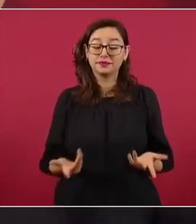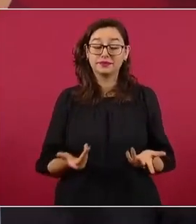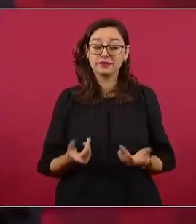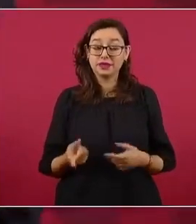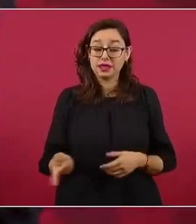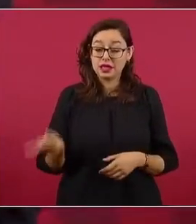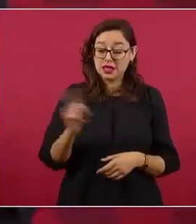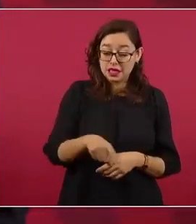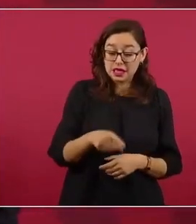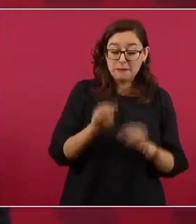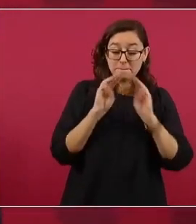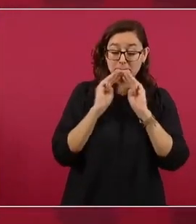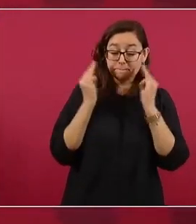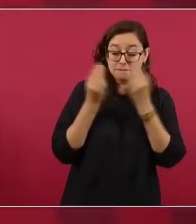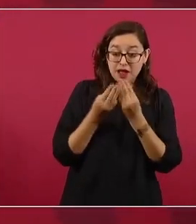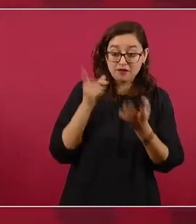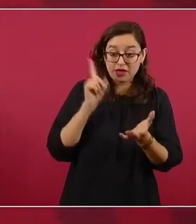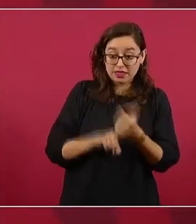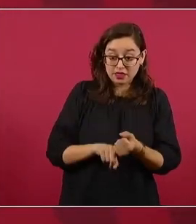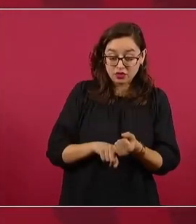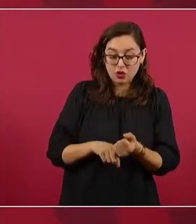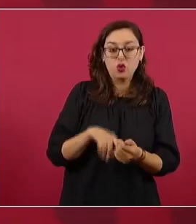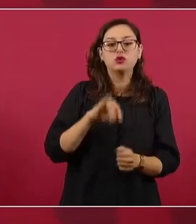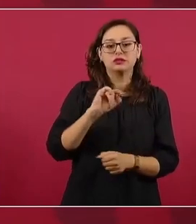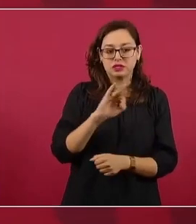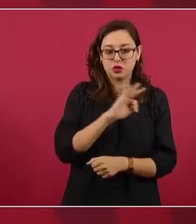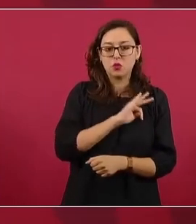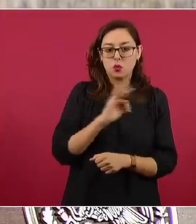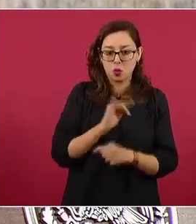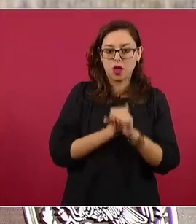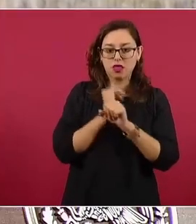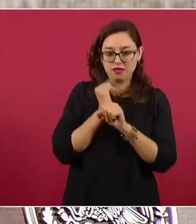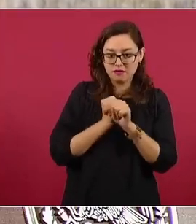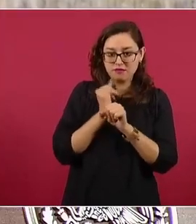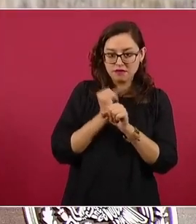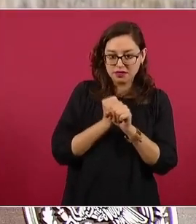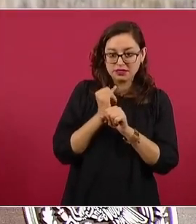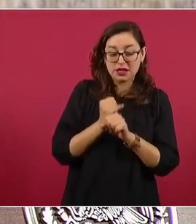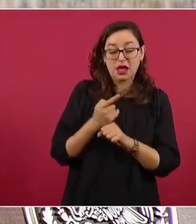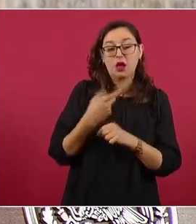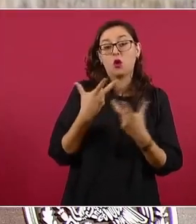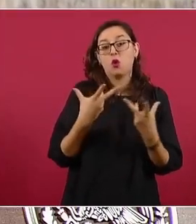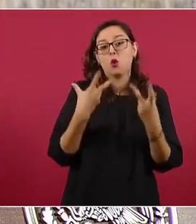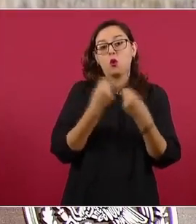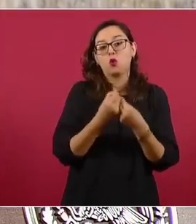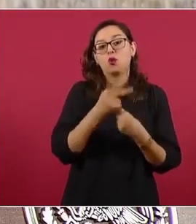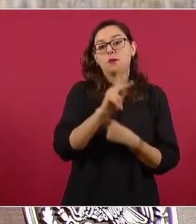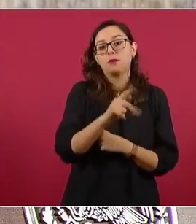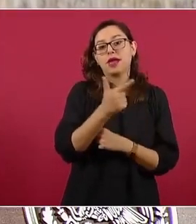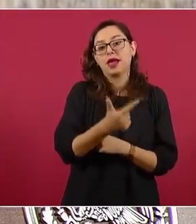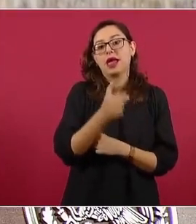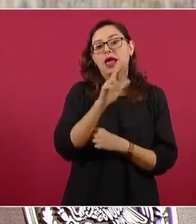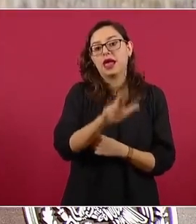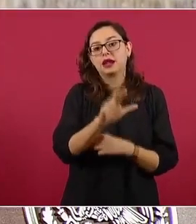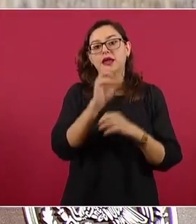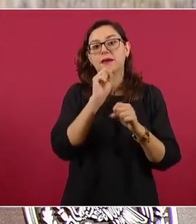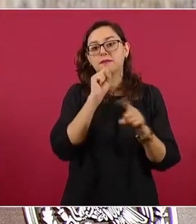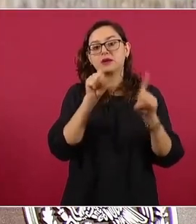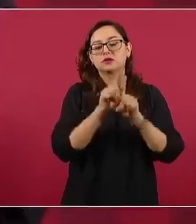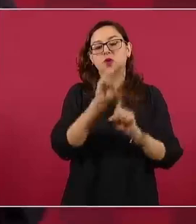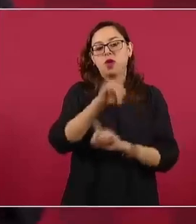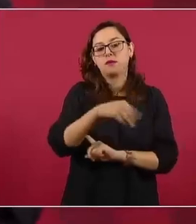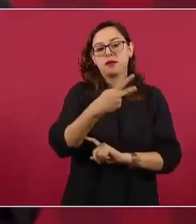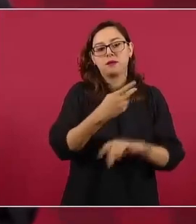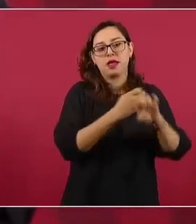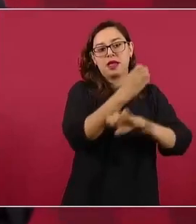estados que no atienden el asunto de operaciones con recursos de procedencia ilícita, pero sí algunos otros